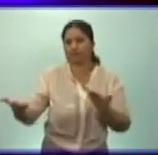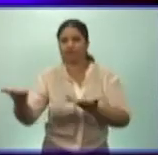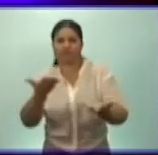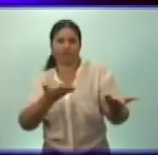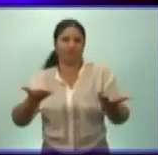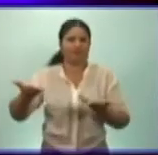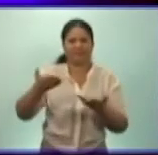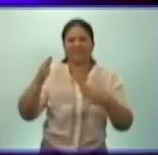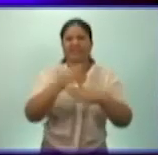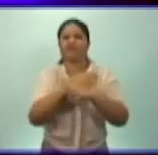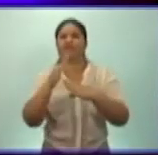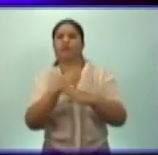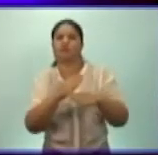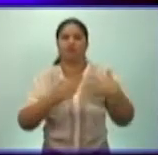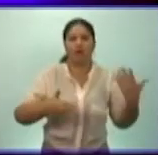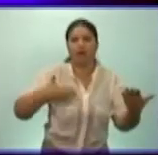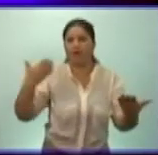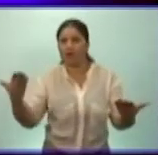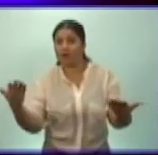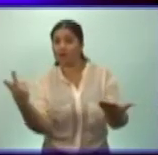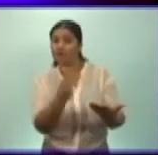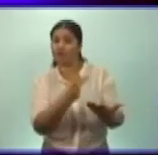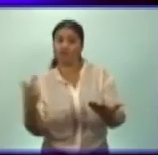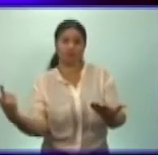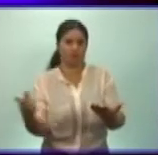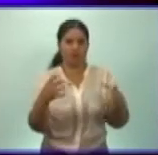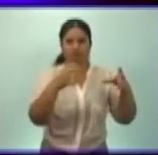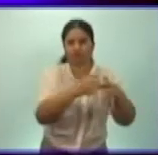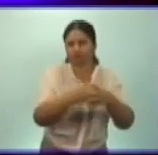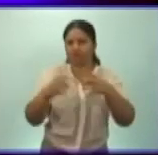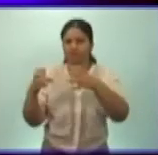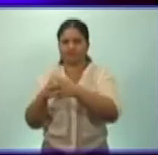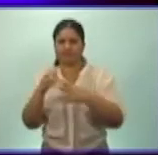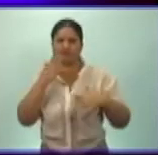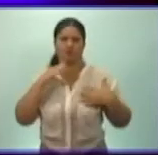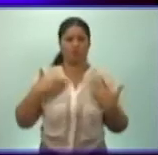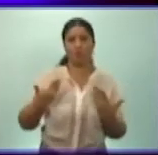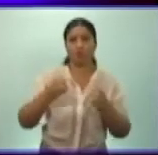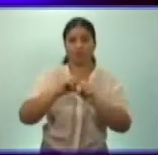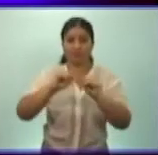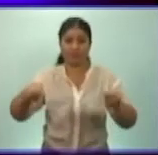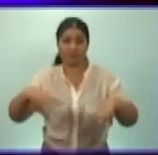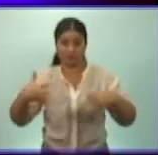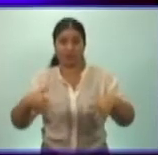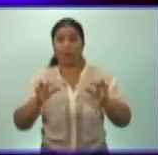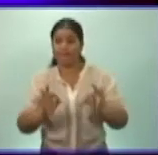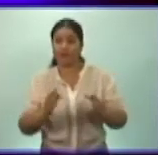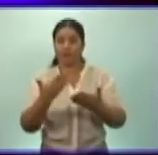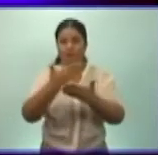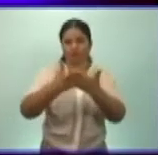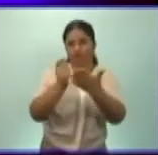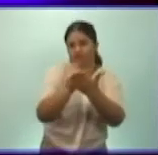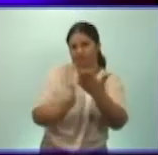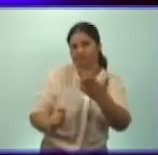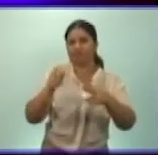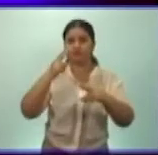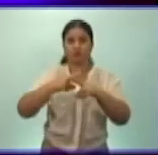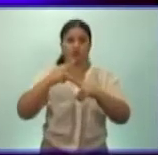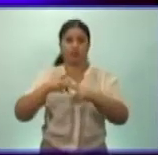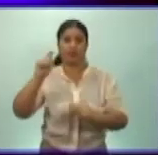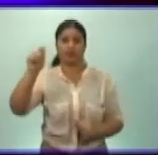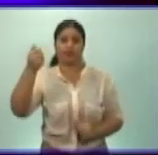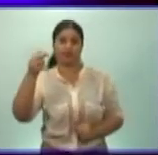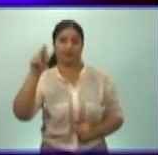sociedad, pudo llevar a su comedia Tartufo situaciones verdaderamente representativas de esta época.